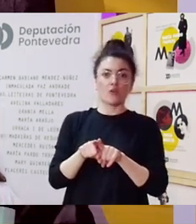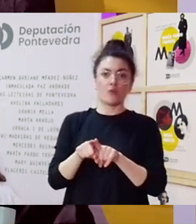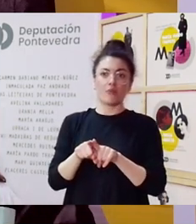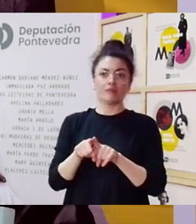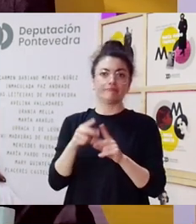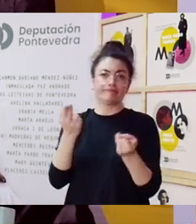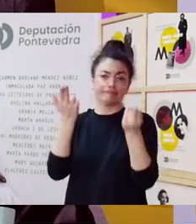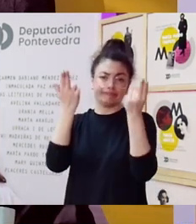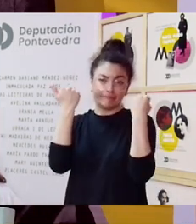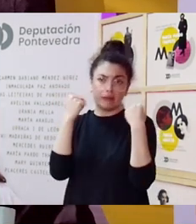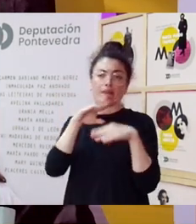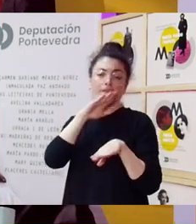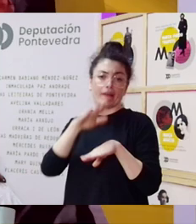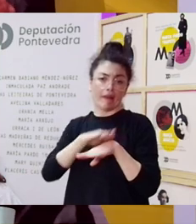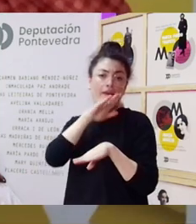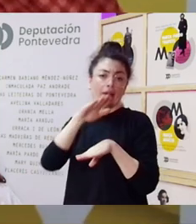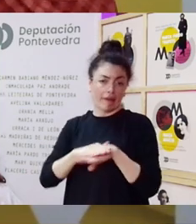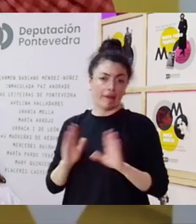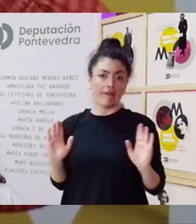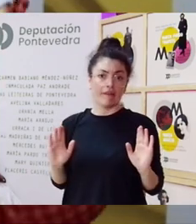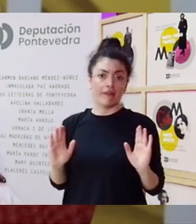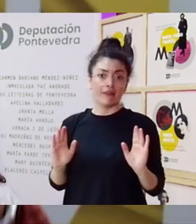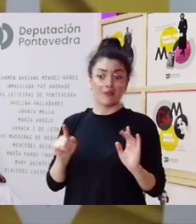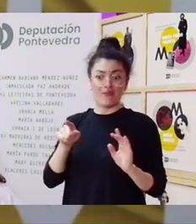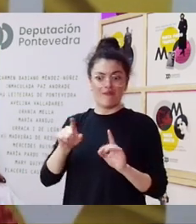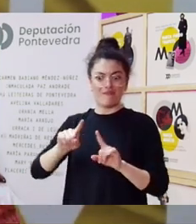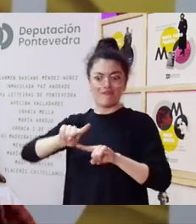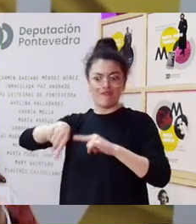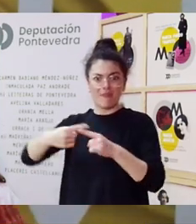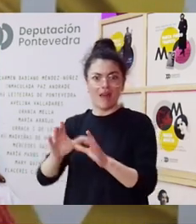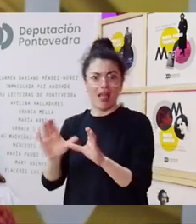digan, todas esas cousas. ¿No? Entonces esta xente,